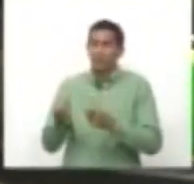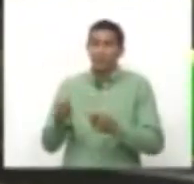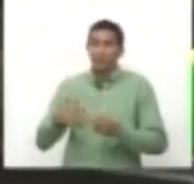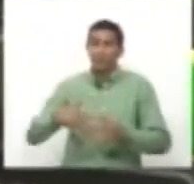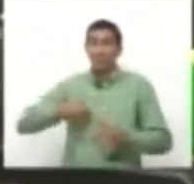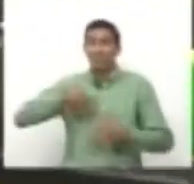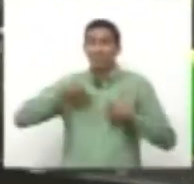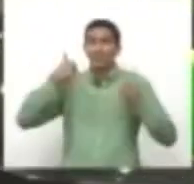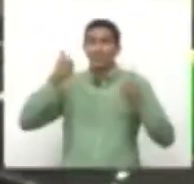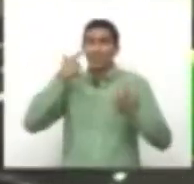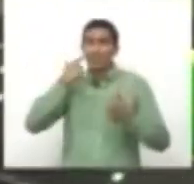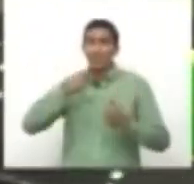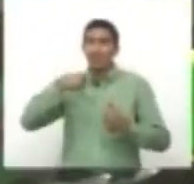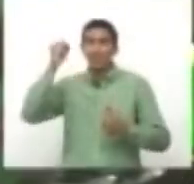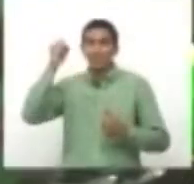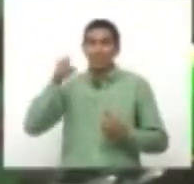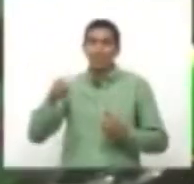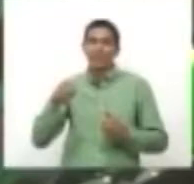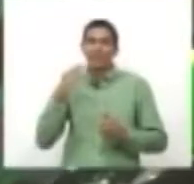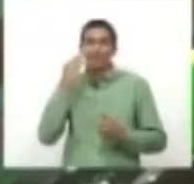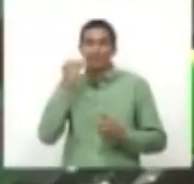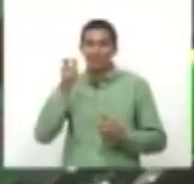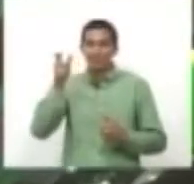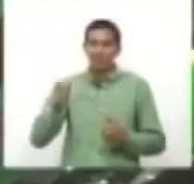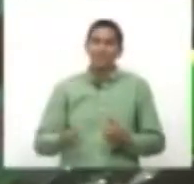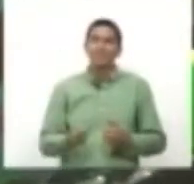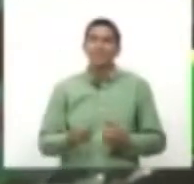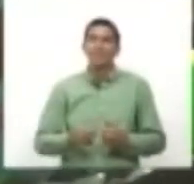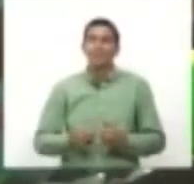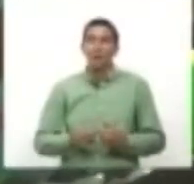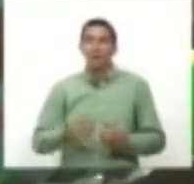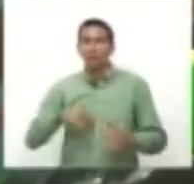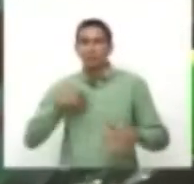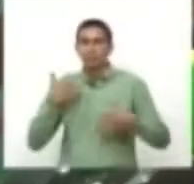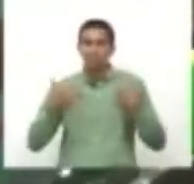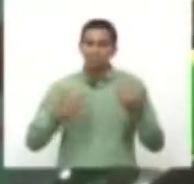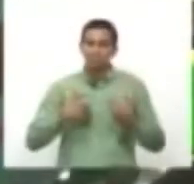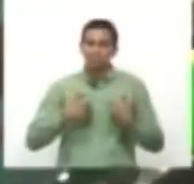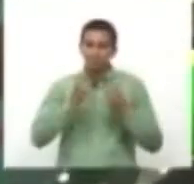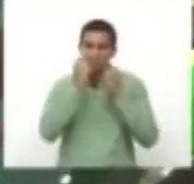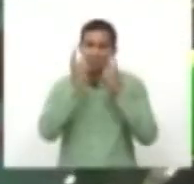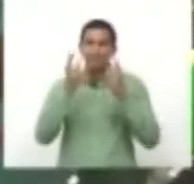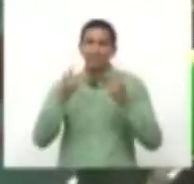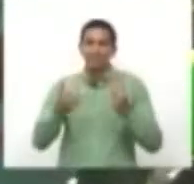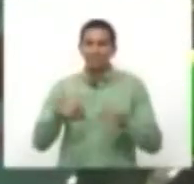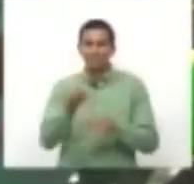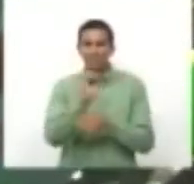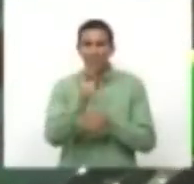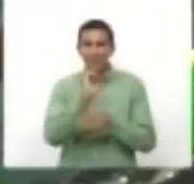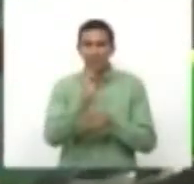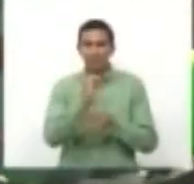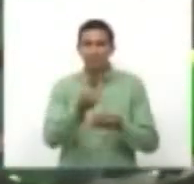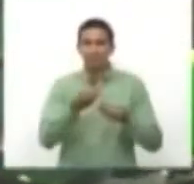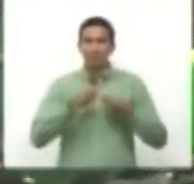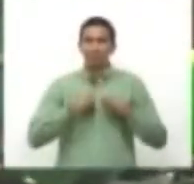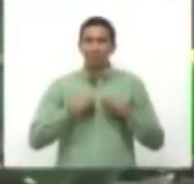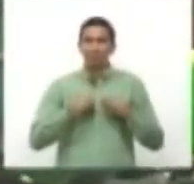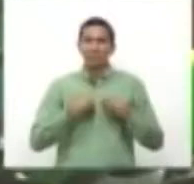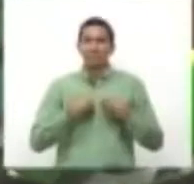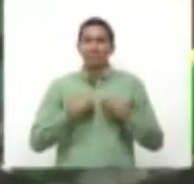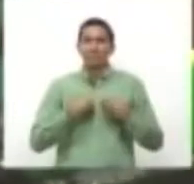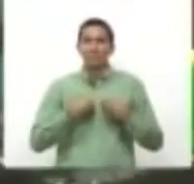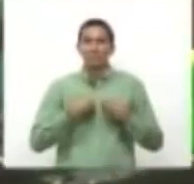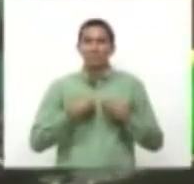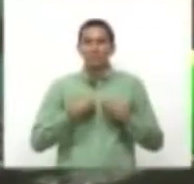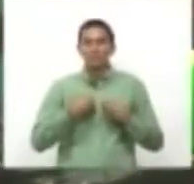la señora Marlene Calil. Contentísima de haber salido favorecida con la rifa del carro. Lo